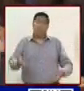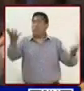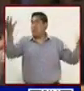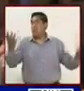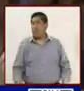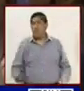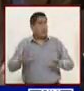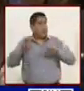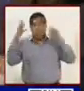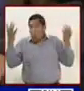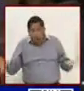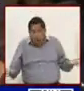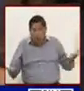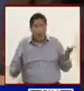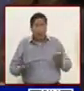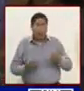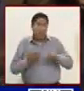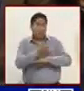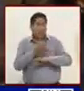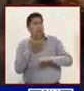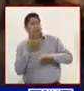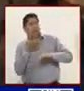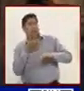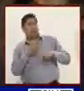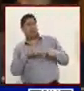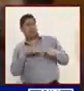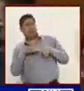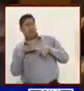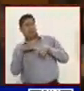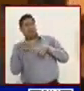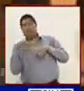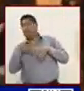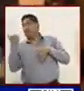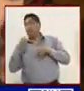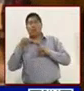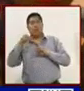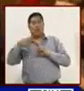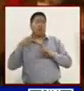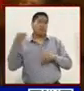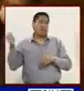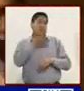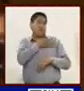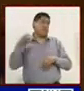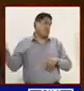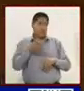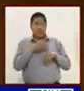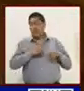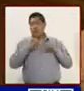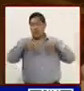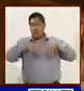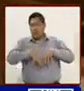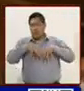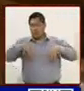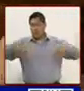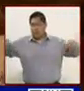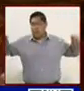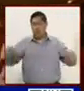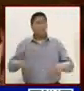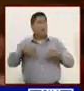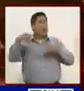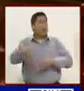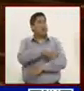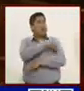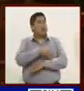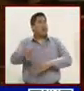obviamente no hay un paso por esta avenida, todos los vehículos tienen que retroceder, tienen que tomar algunas de las vías alternas, han colocado conos en los extremos de la